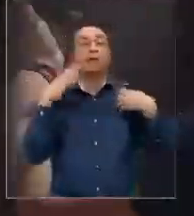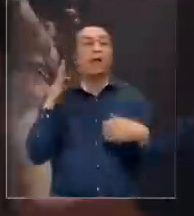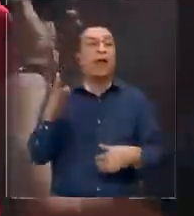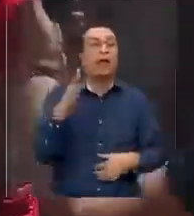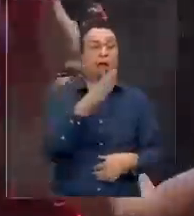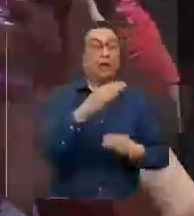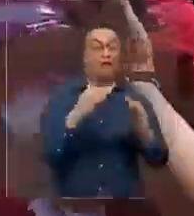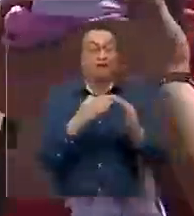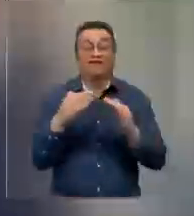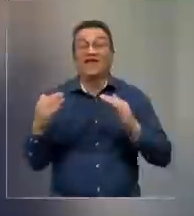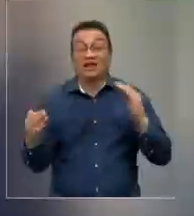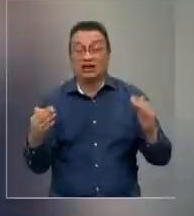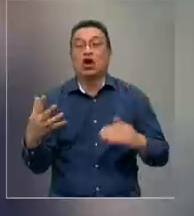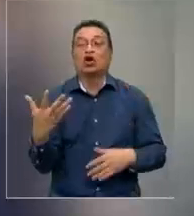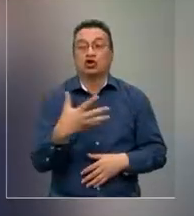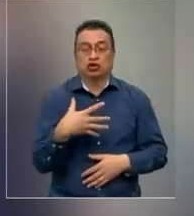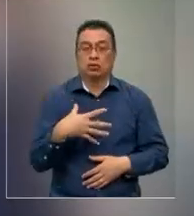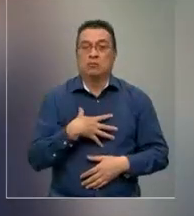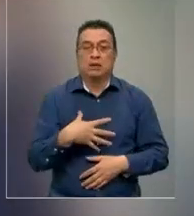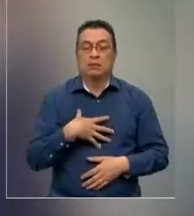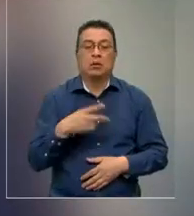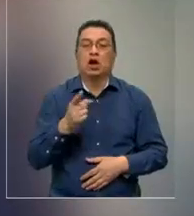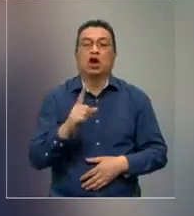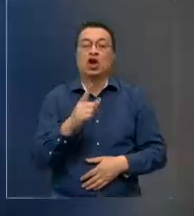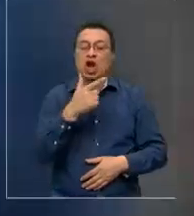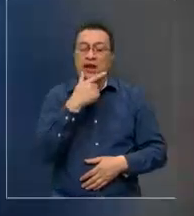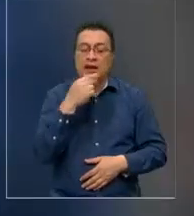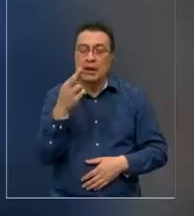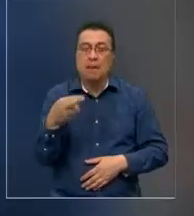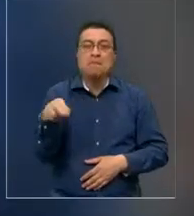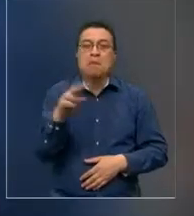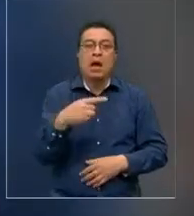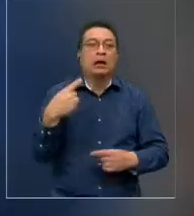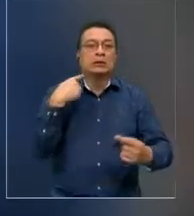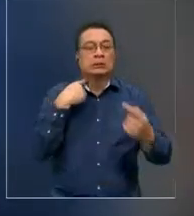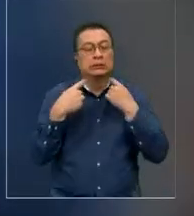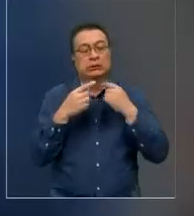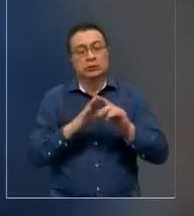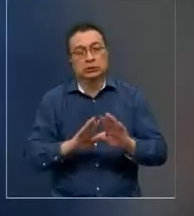los vecinos tienen miedo no quieren que se sume otra víctima